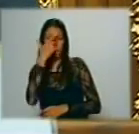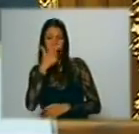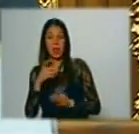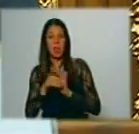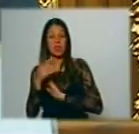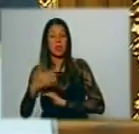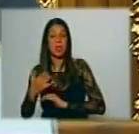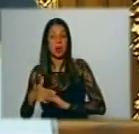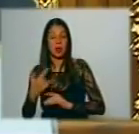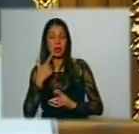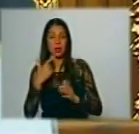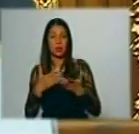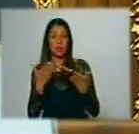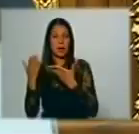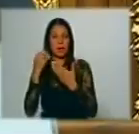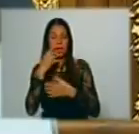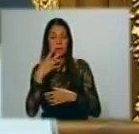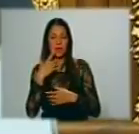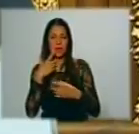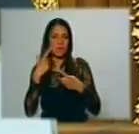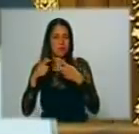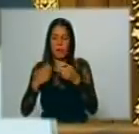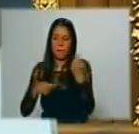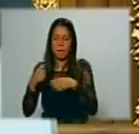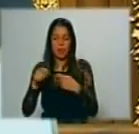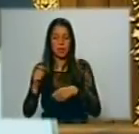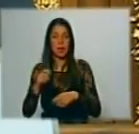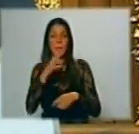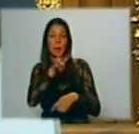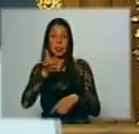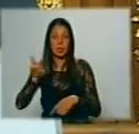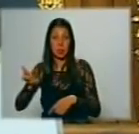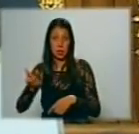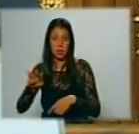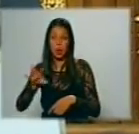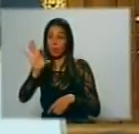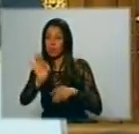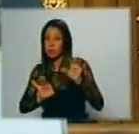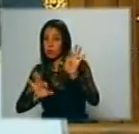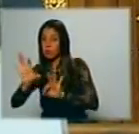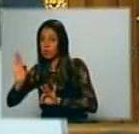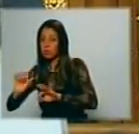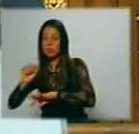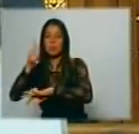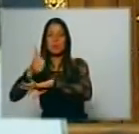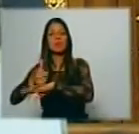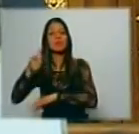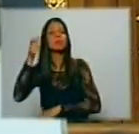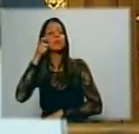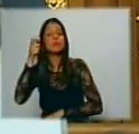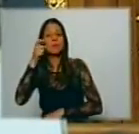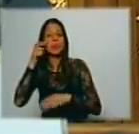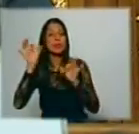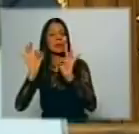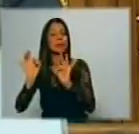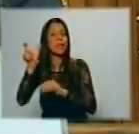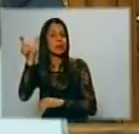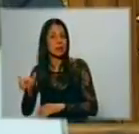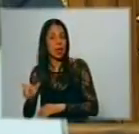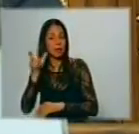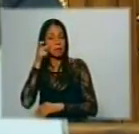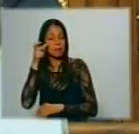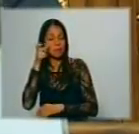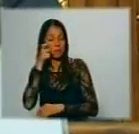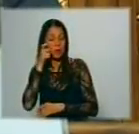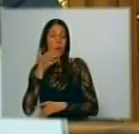bienes y servicios. 22. Designar inspectoras e inspectores especiales cuando